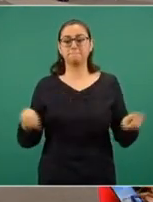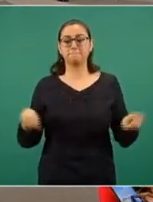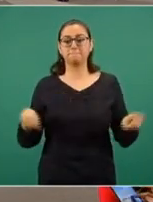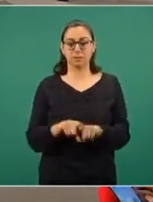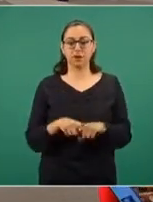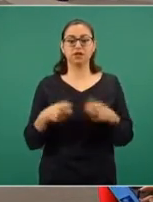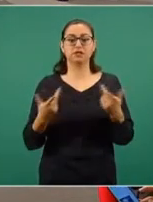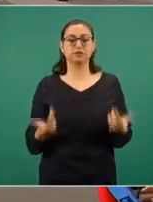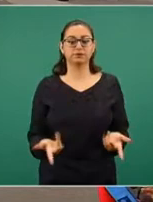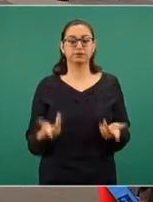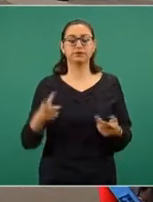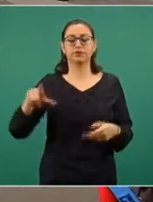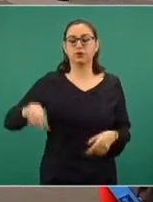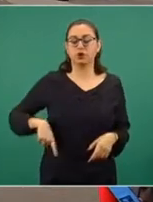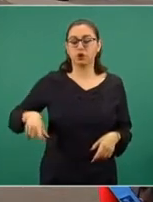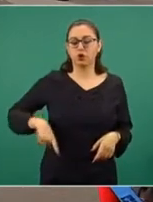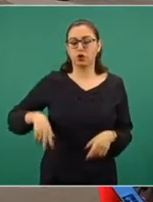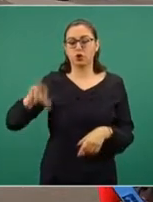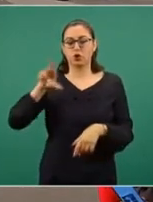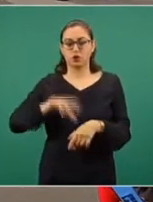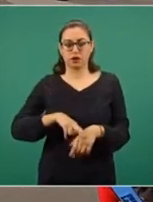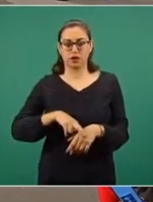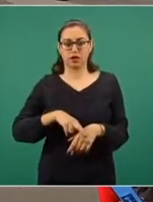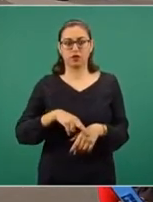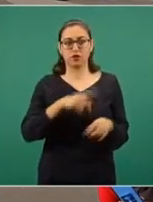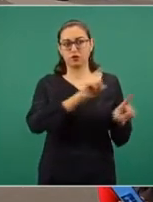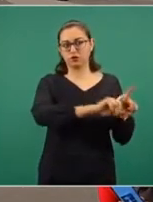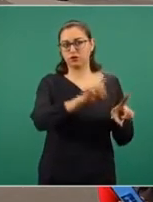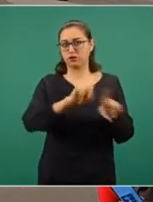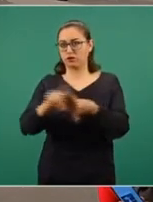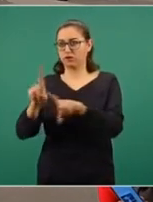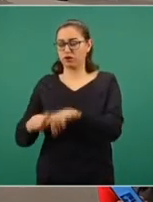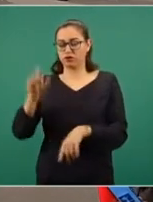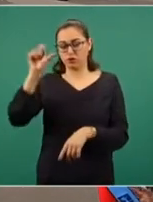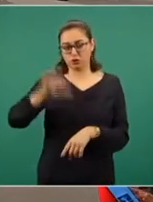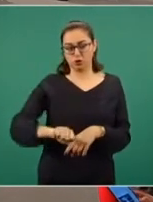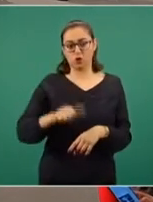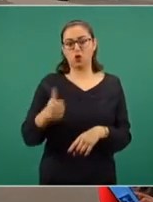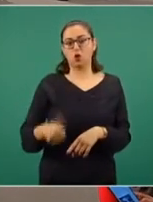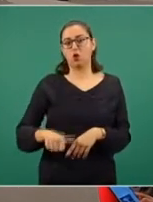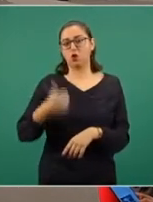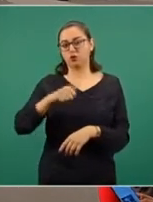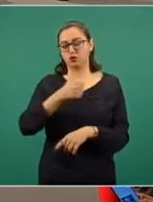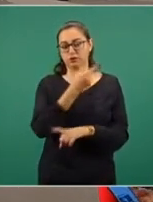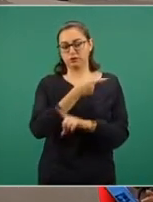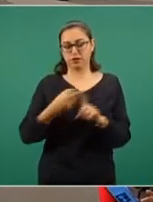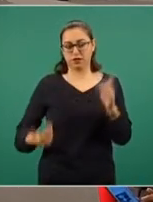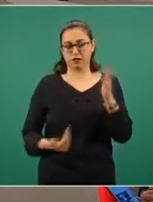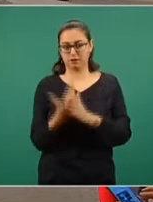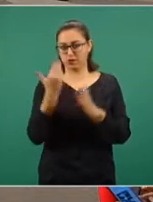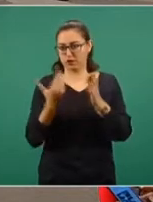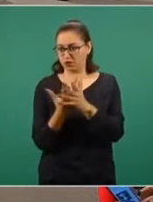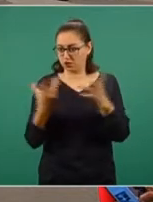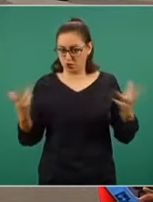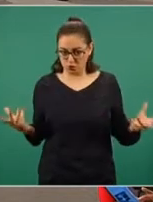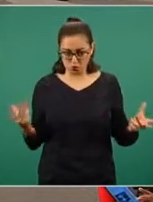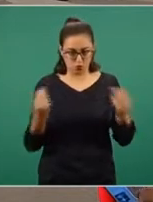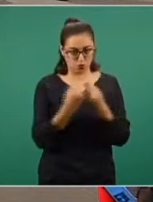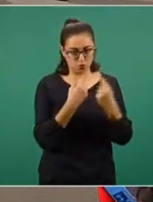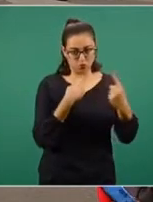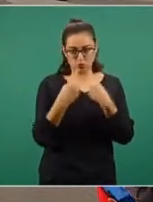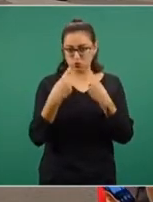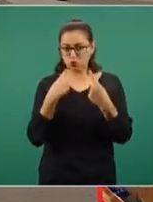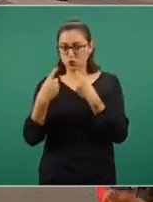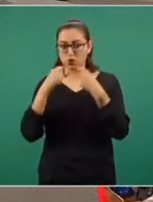reunión preparatoria con gobernadores, que es el día de hoy a las 11:30 de la mañana. Y junto con ello la integración por equipos del